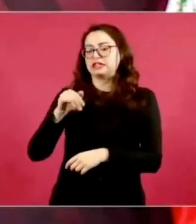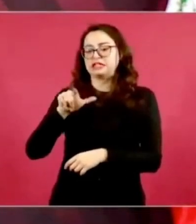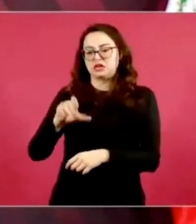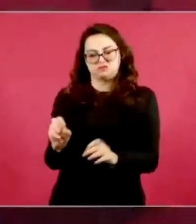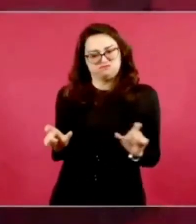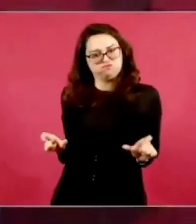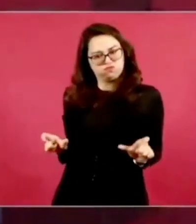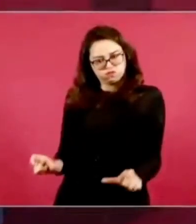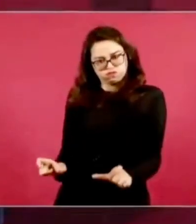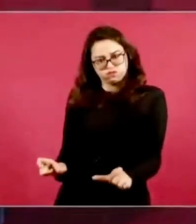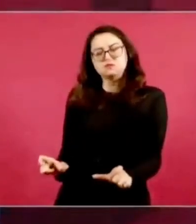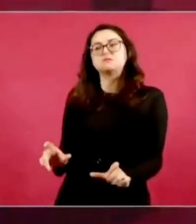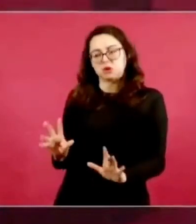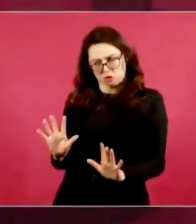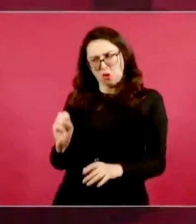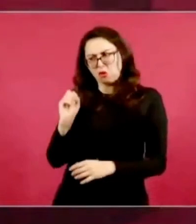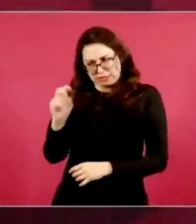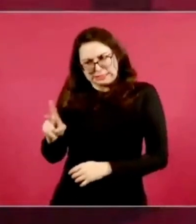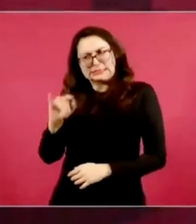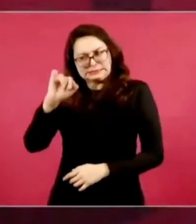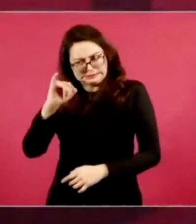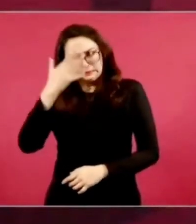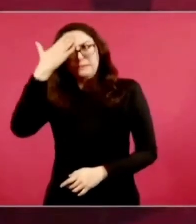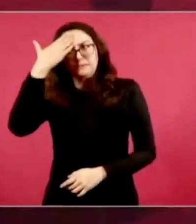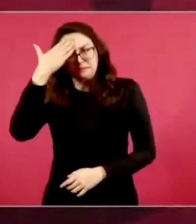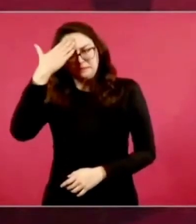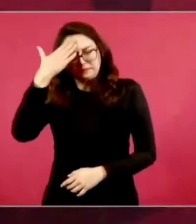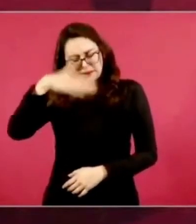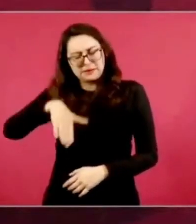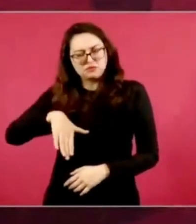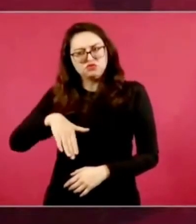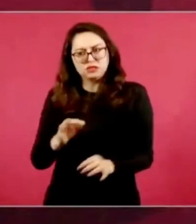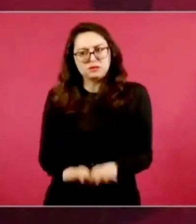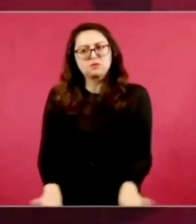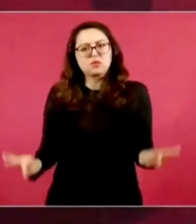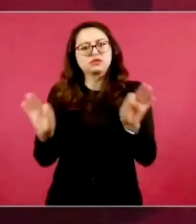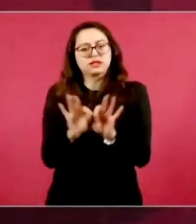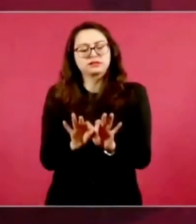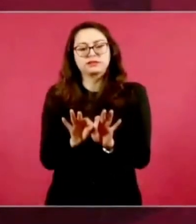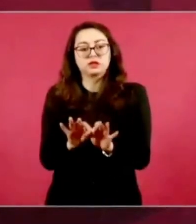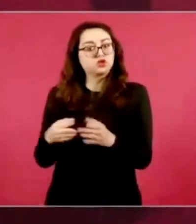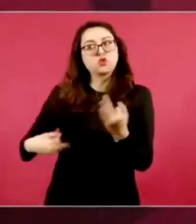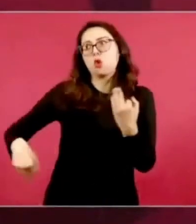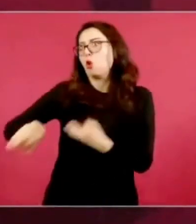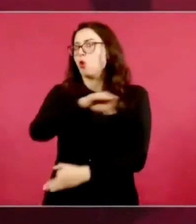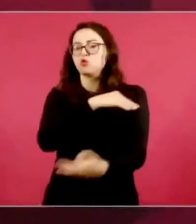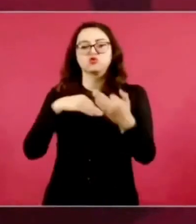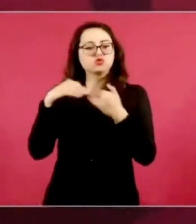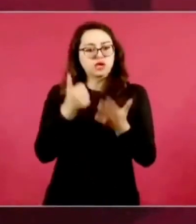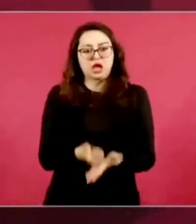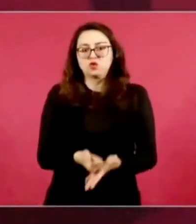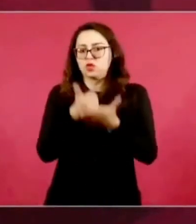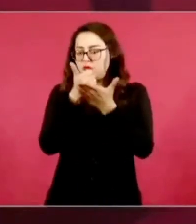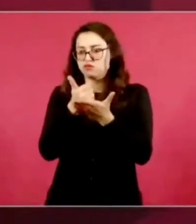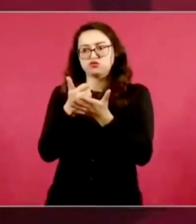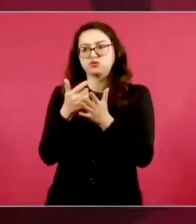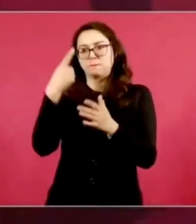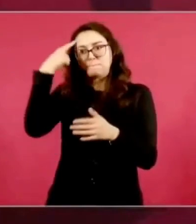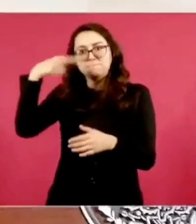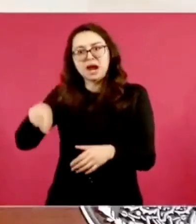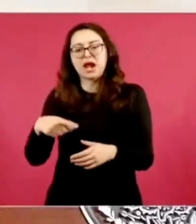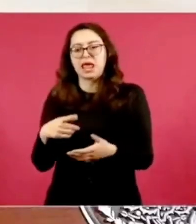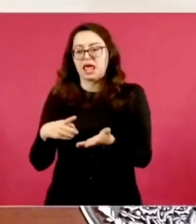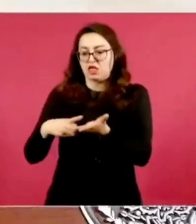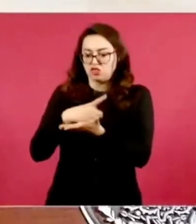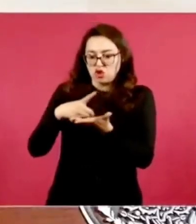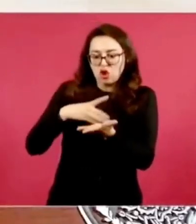Estamos todos ayudando para que no llegue el fentanilo. Todos estamos ayudando. Y lo puedo probar.